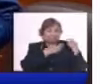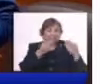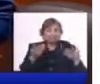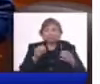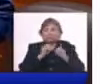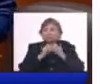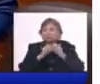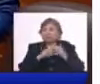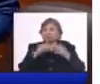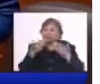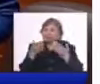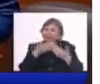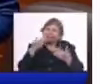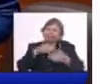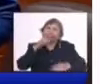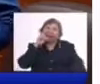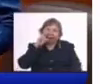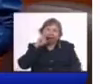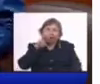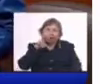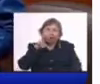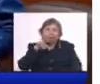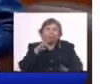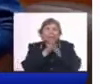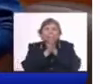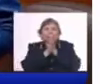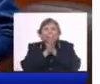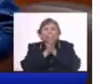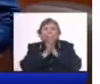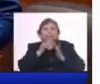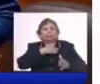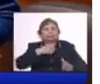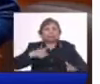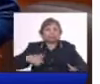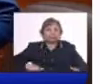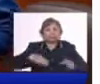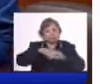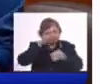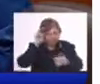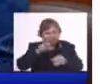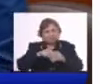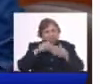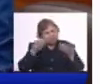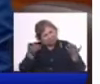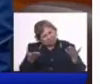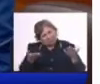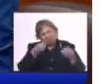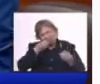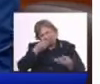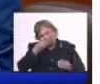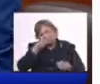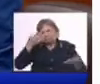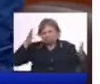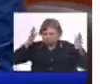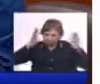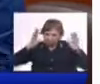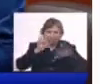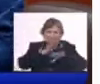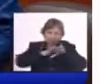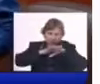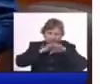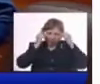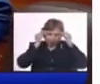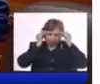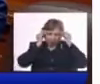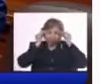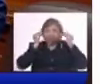salida. Es fácil mirar y pedirle a la presidenta renuncie. Está bien, seguramente tendrá que evaluarlo ella en su momento y